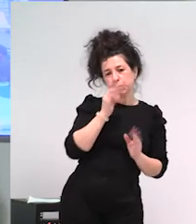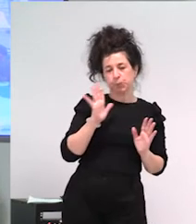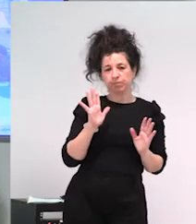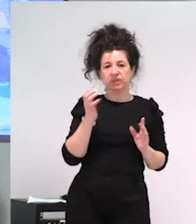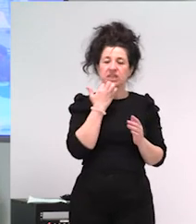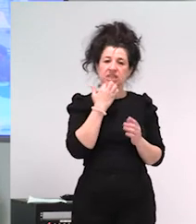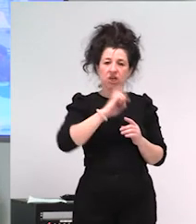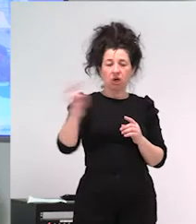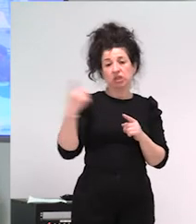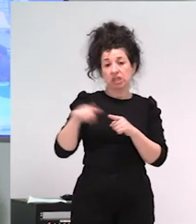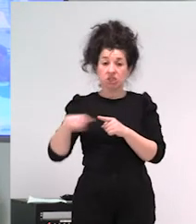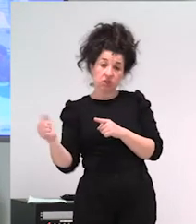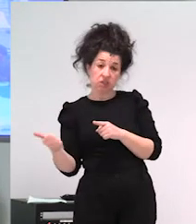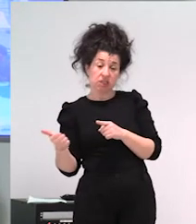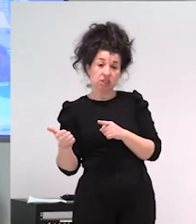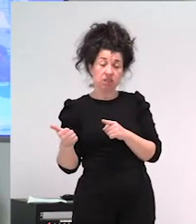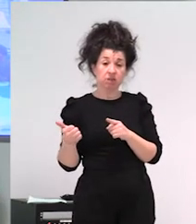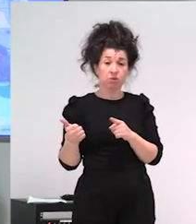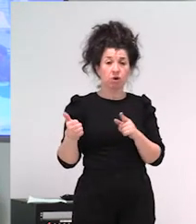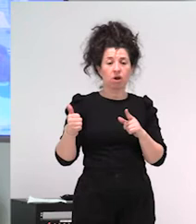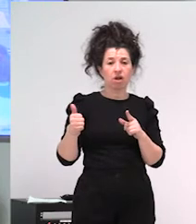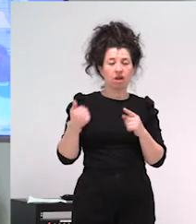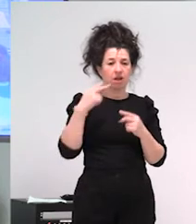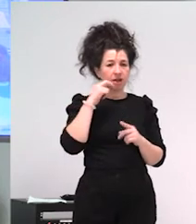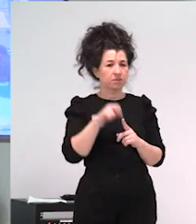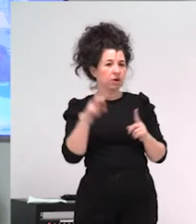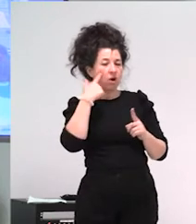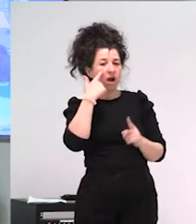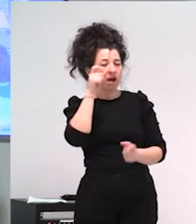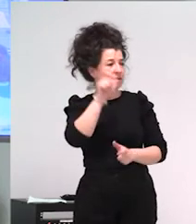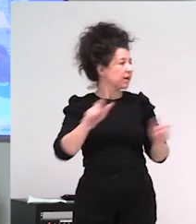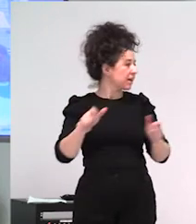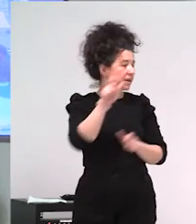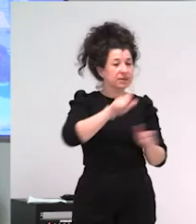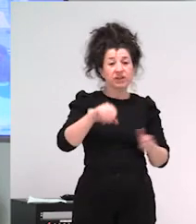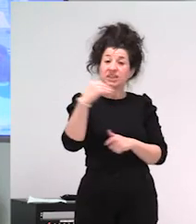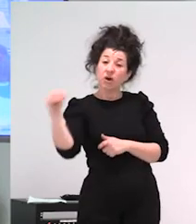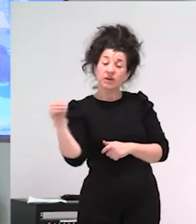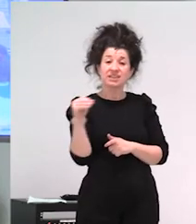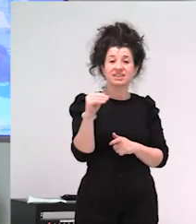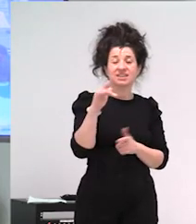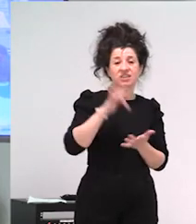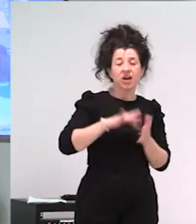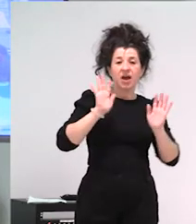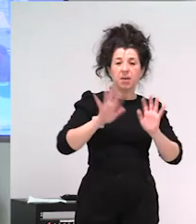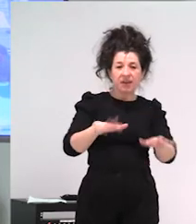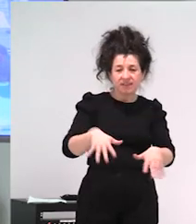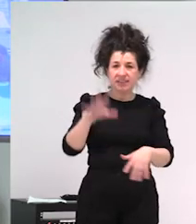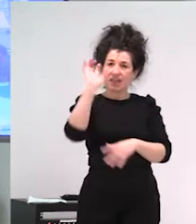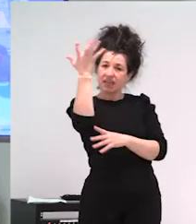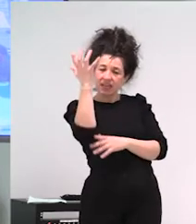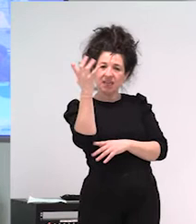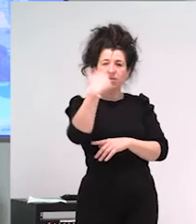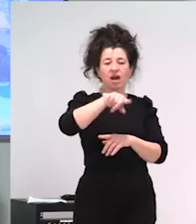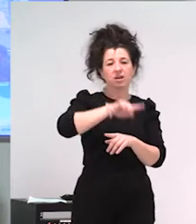y los medios nos cogen con una mirada de ¡ay, mira! Hay gente joven que se está manifestando por el clima, están muy avanzados